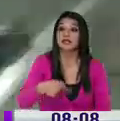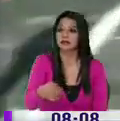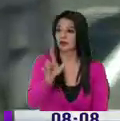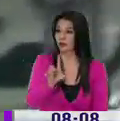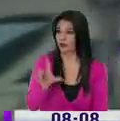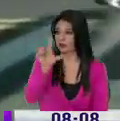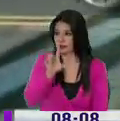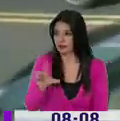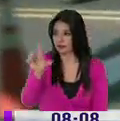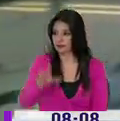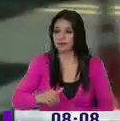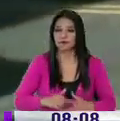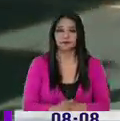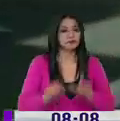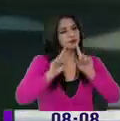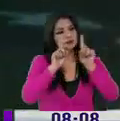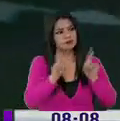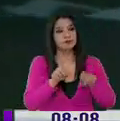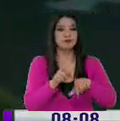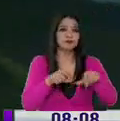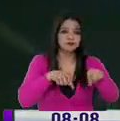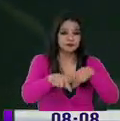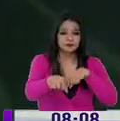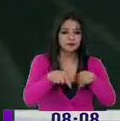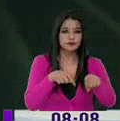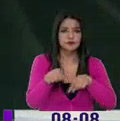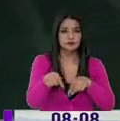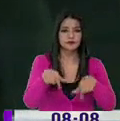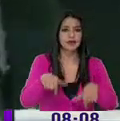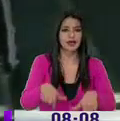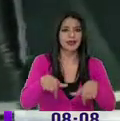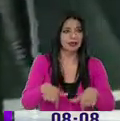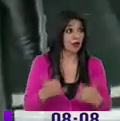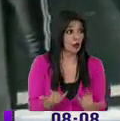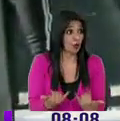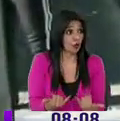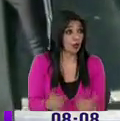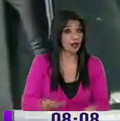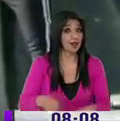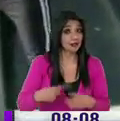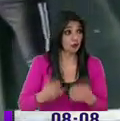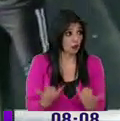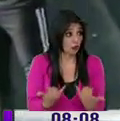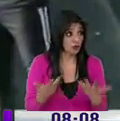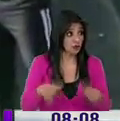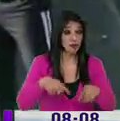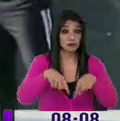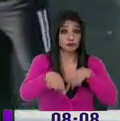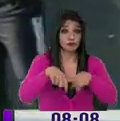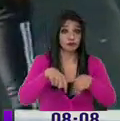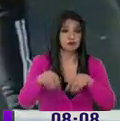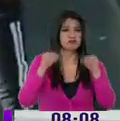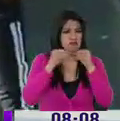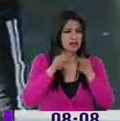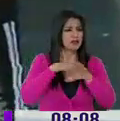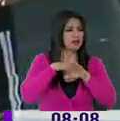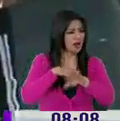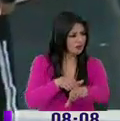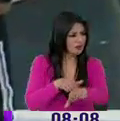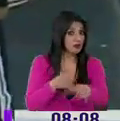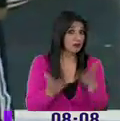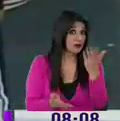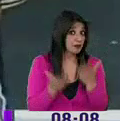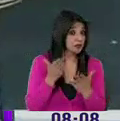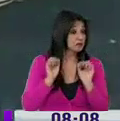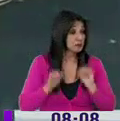lunes. ¿Hay algún tipo de contraflujo que se desarrolla en estos momentos en el Distrito Metropolitano que genere más tráfico del que